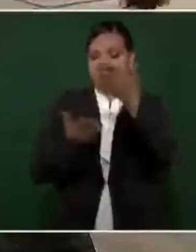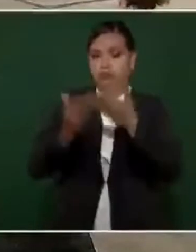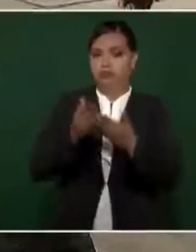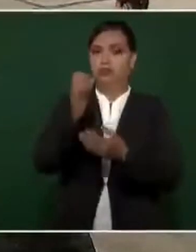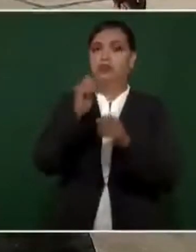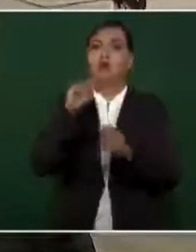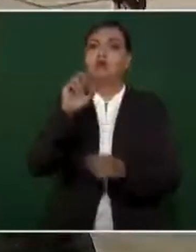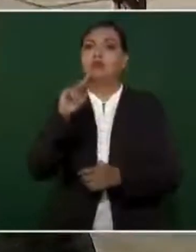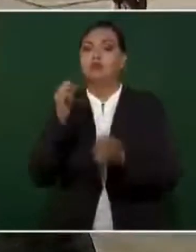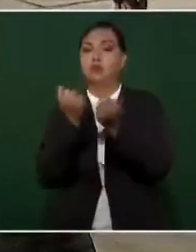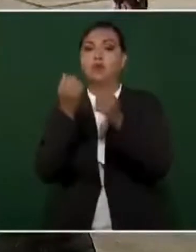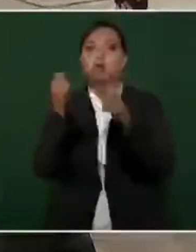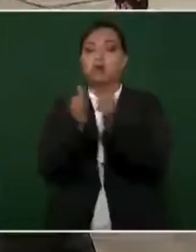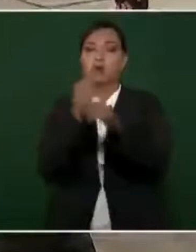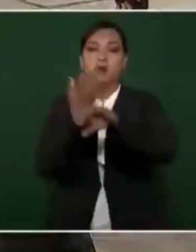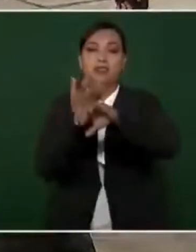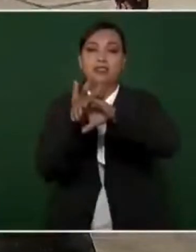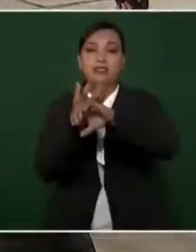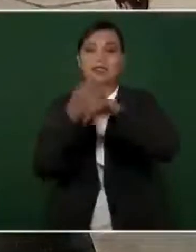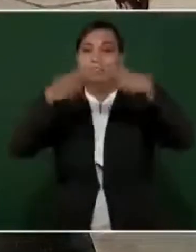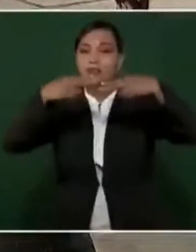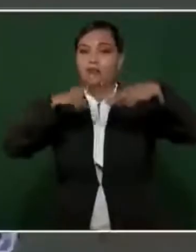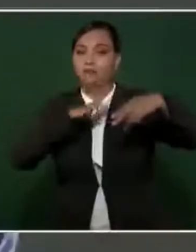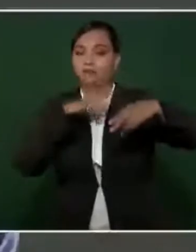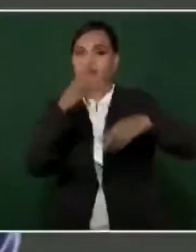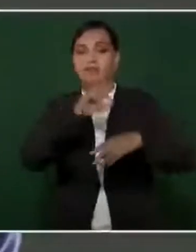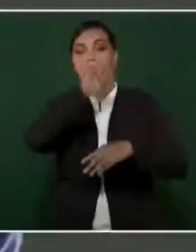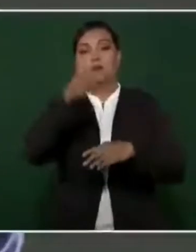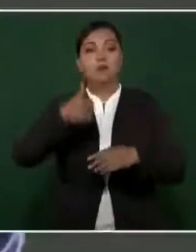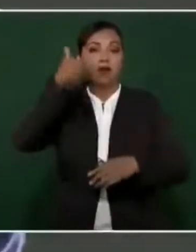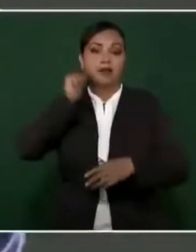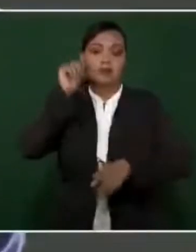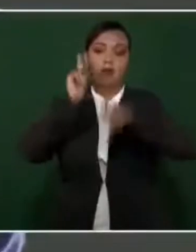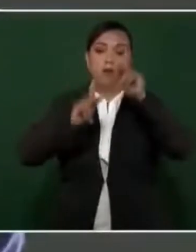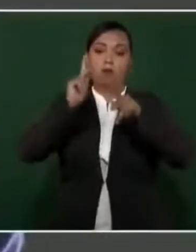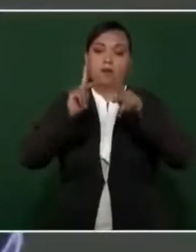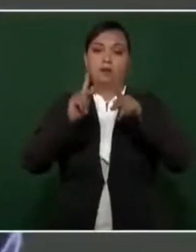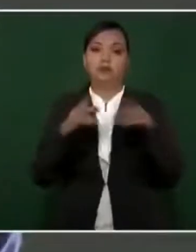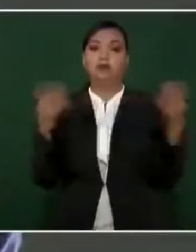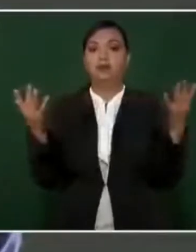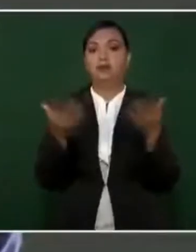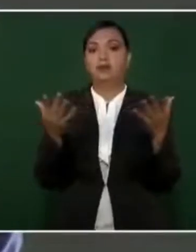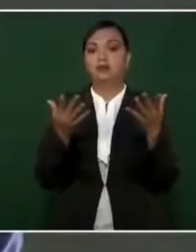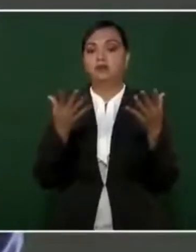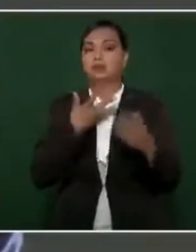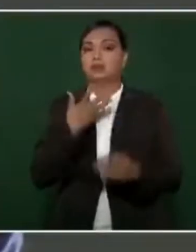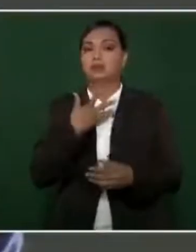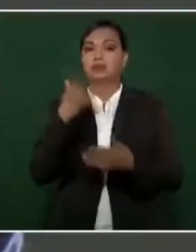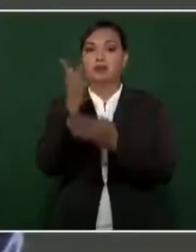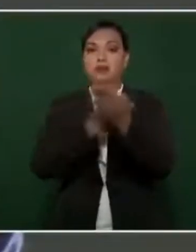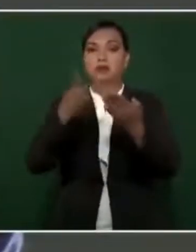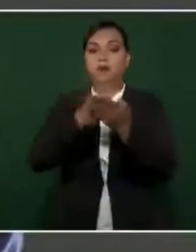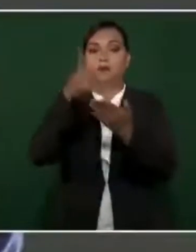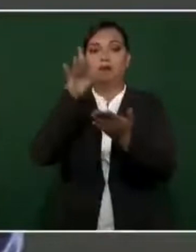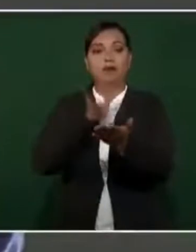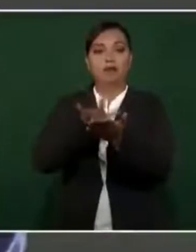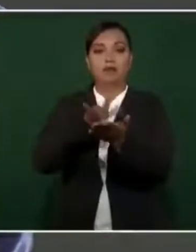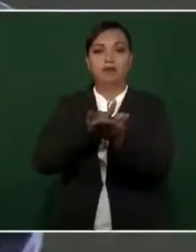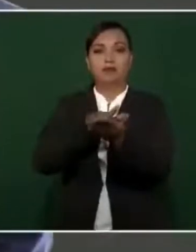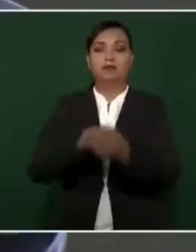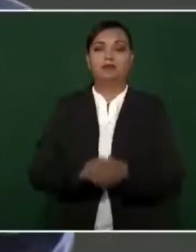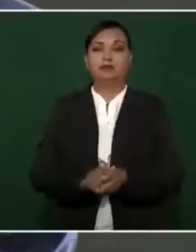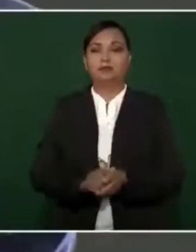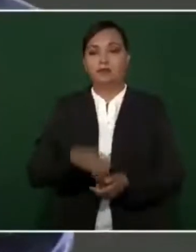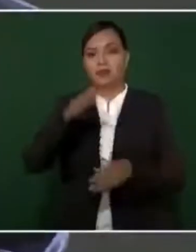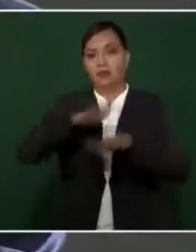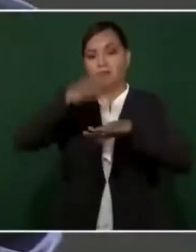estadounidense y ayer hablábamos de que vamos a mantener el programa de apoyo a la frontera.